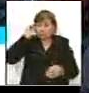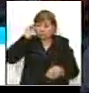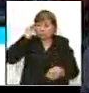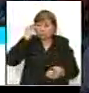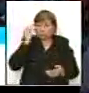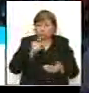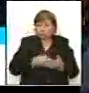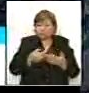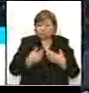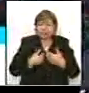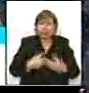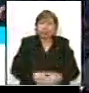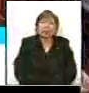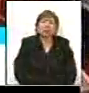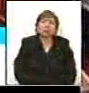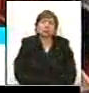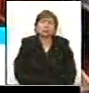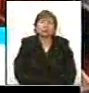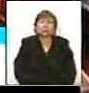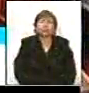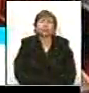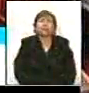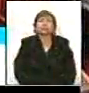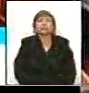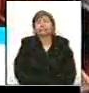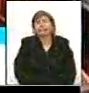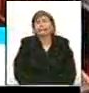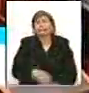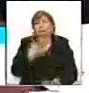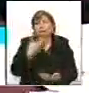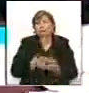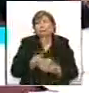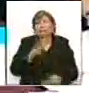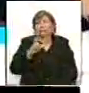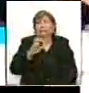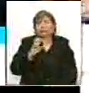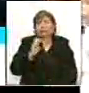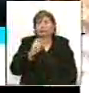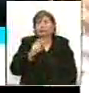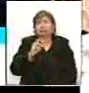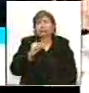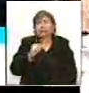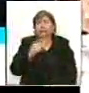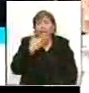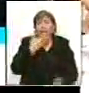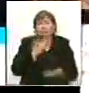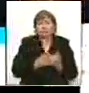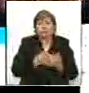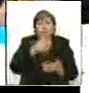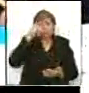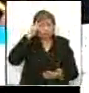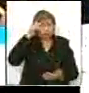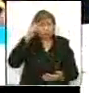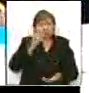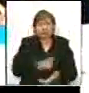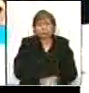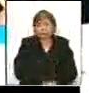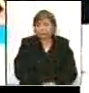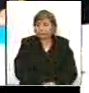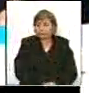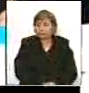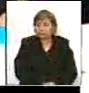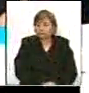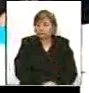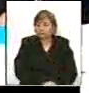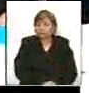¿no? Gracias, congresista Glave. Congresista Letona. Gracias, presidenta. Y en esa lógica, presidenta, en la